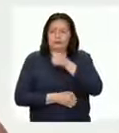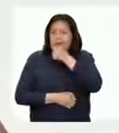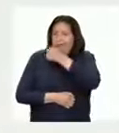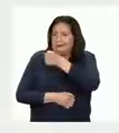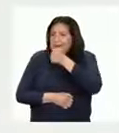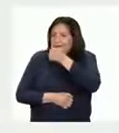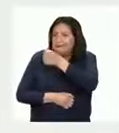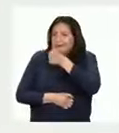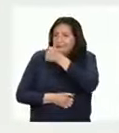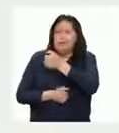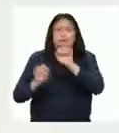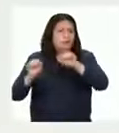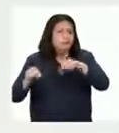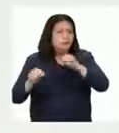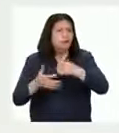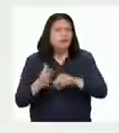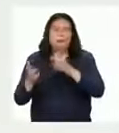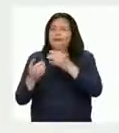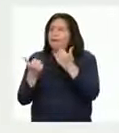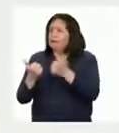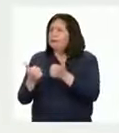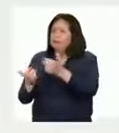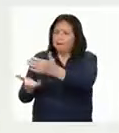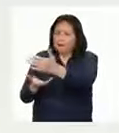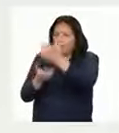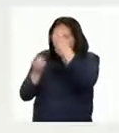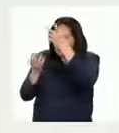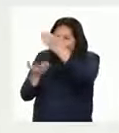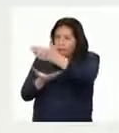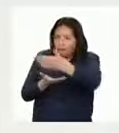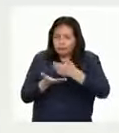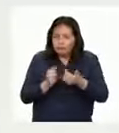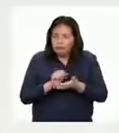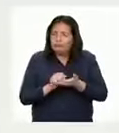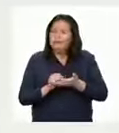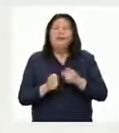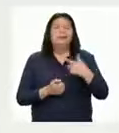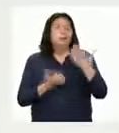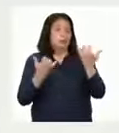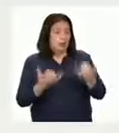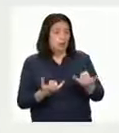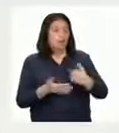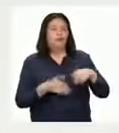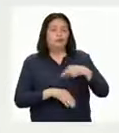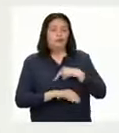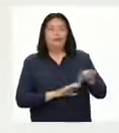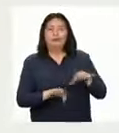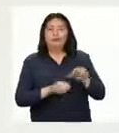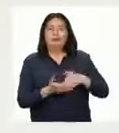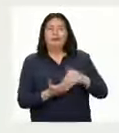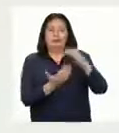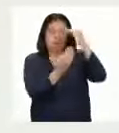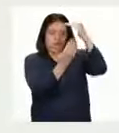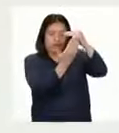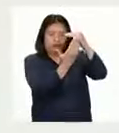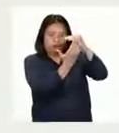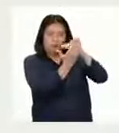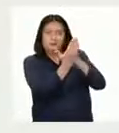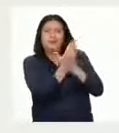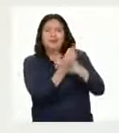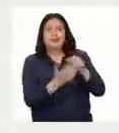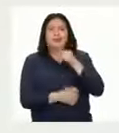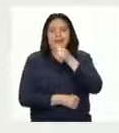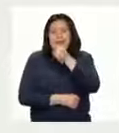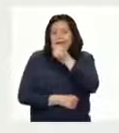es la herramienta adecuada para recoger la información de nuestros familiares. Así que hoy elaboraremos nuestro esquema de entrevista